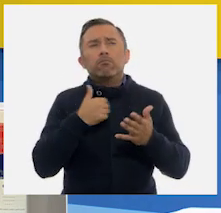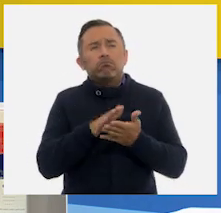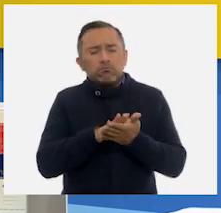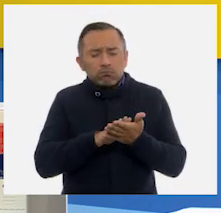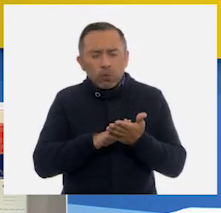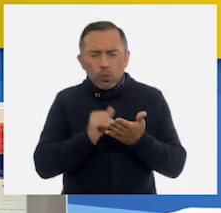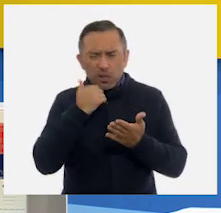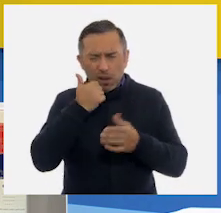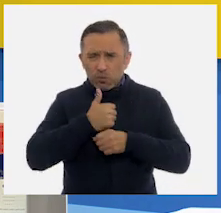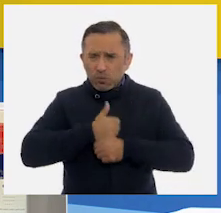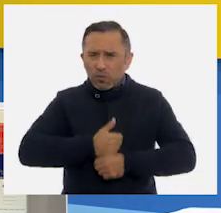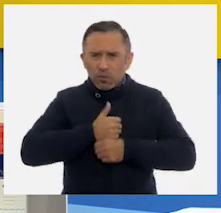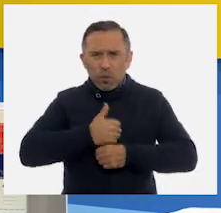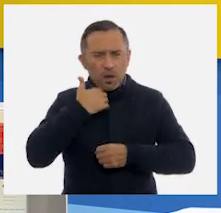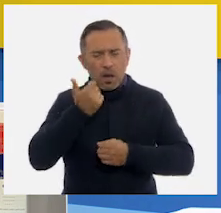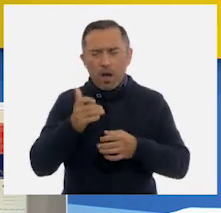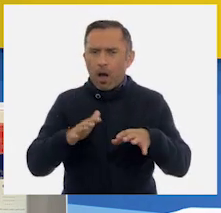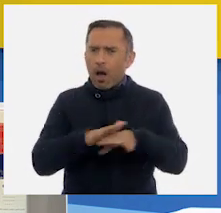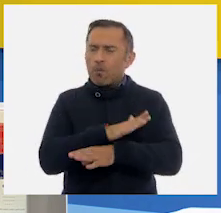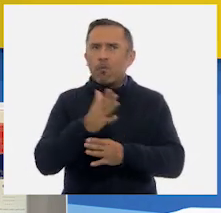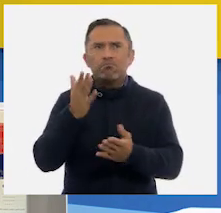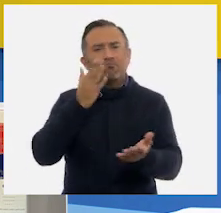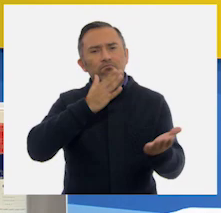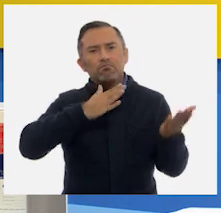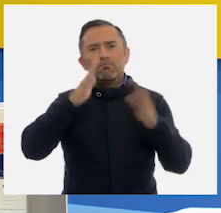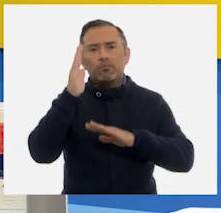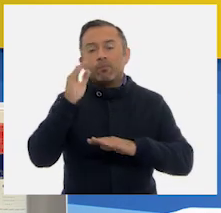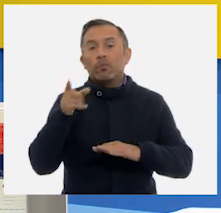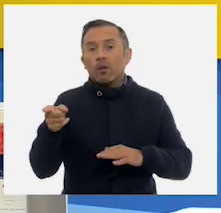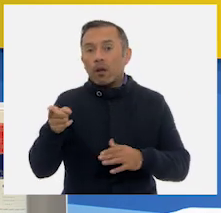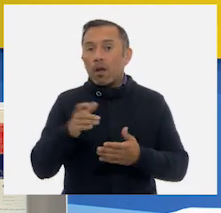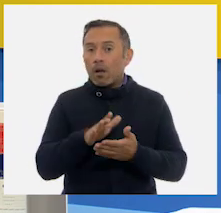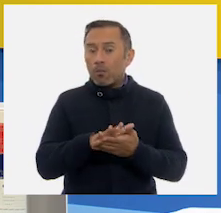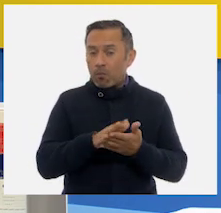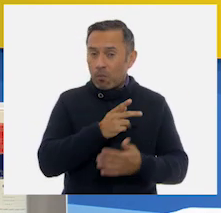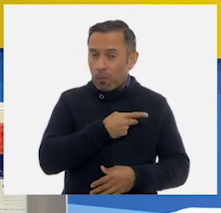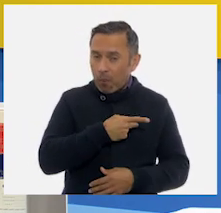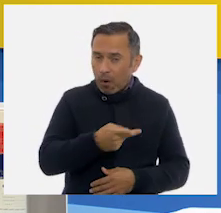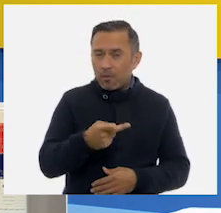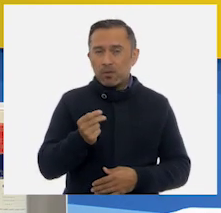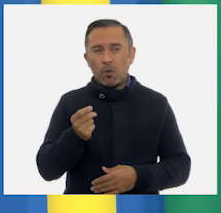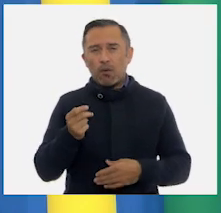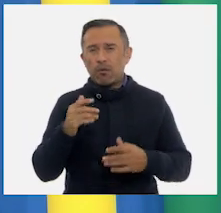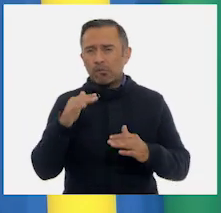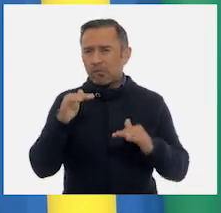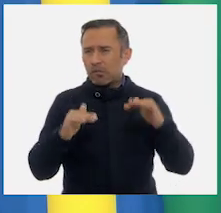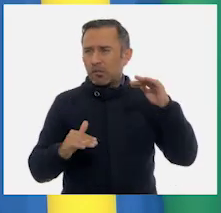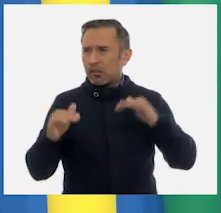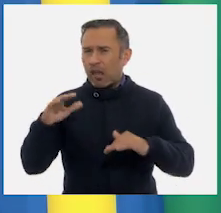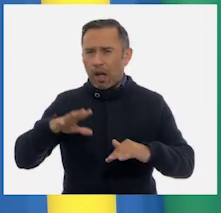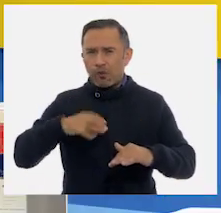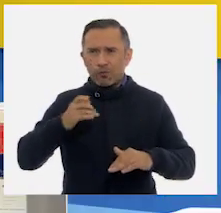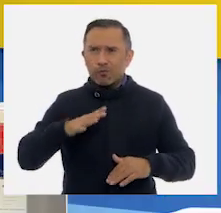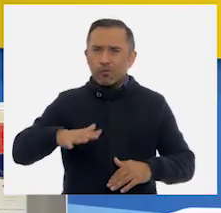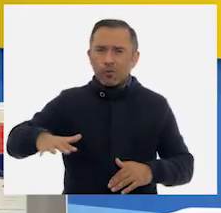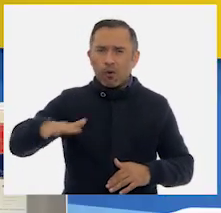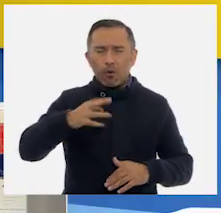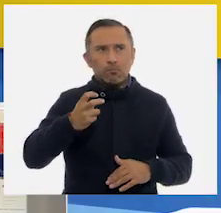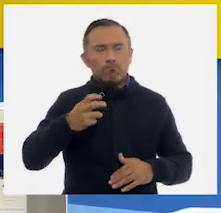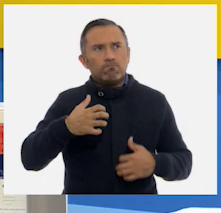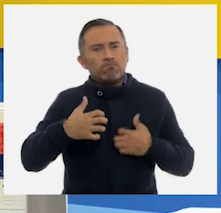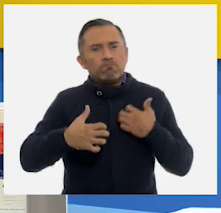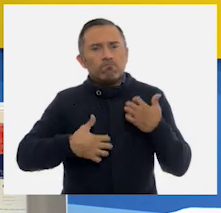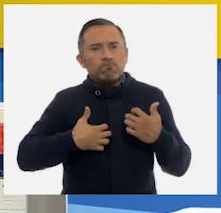de las principales consecuencias de esa pobreza y de esa desigualdad generalizada fue la revolución. Y